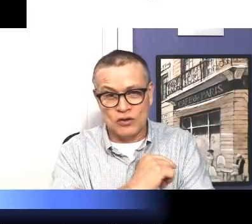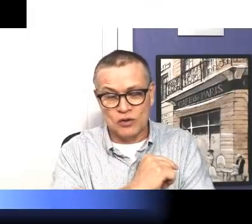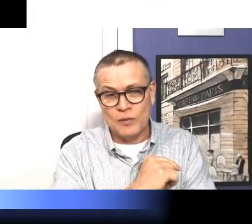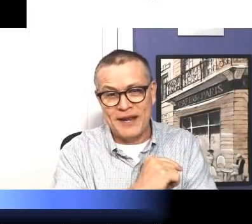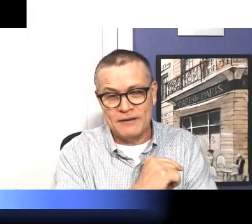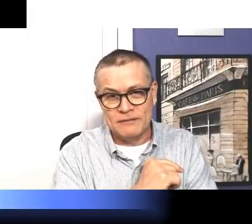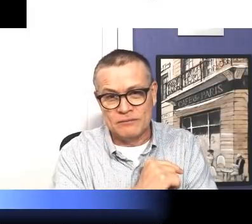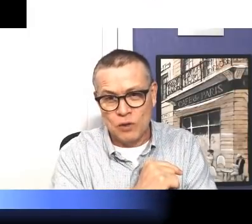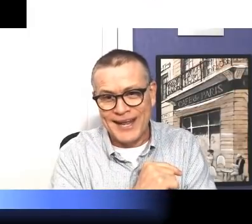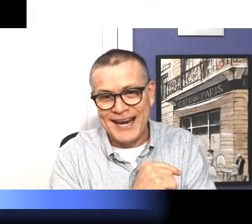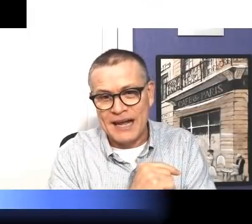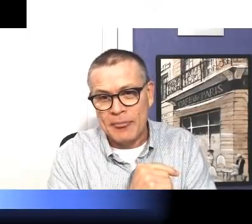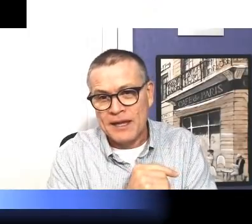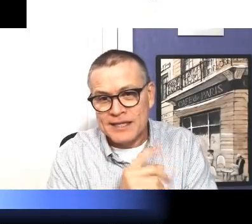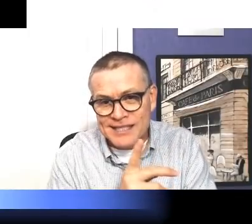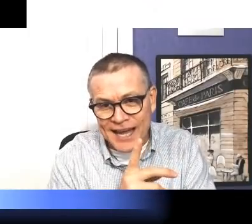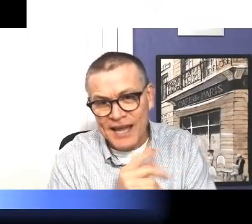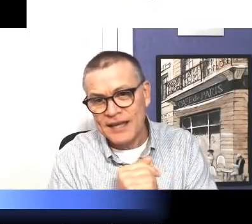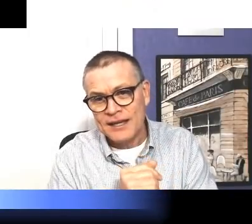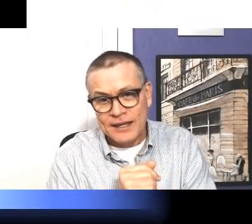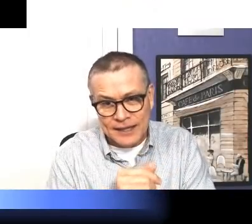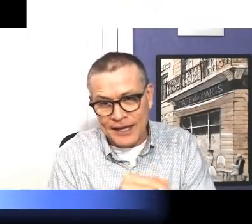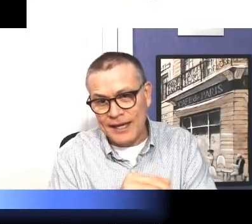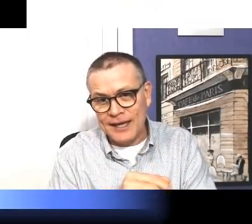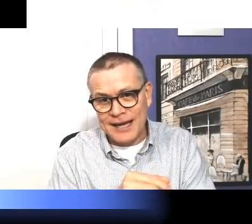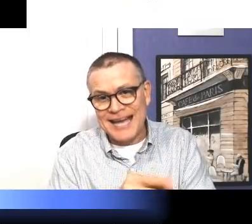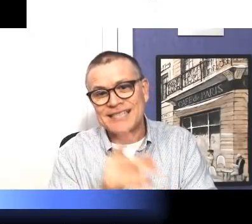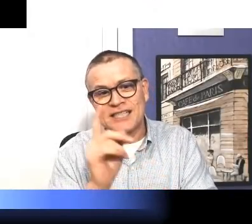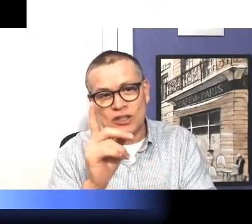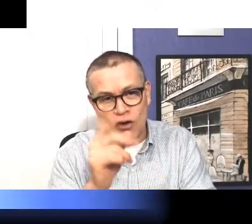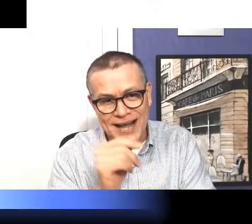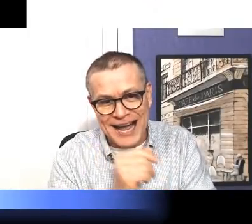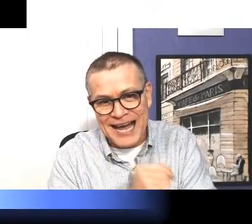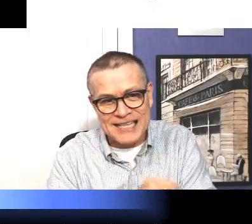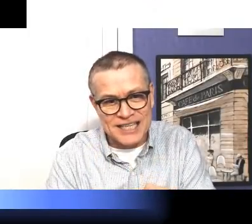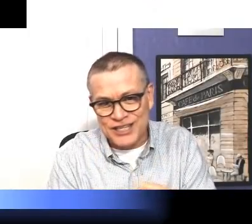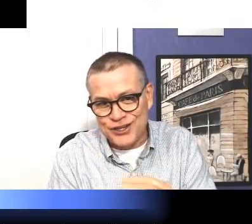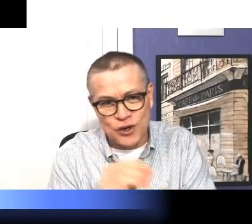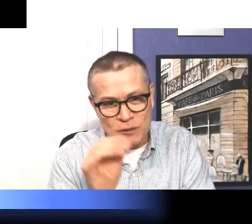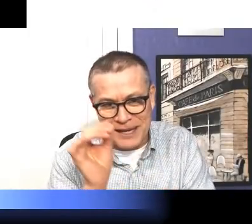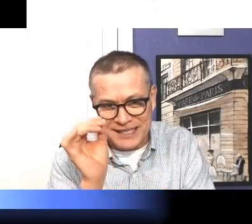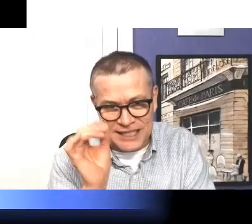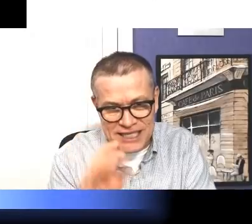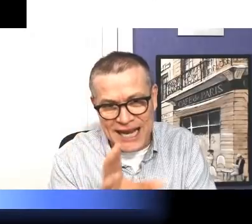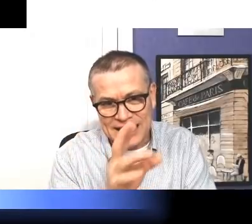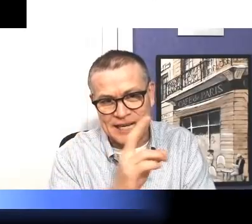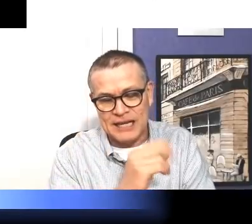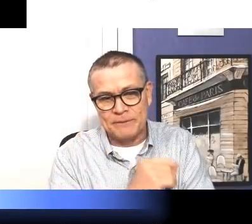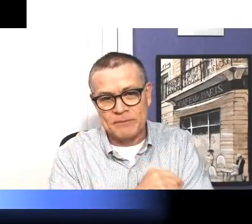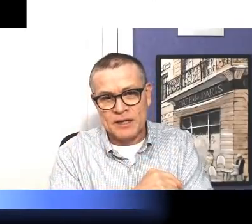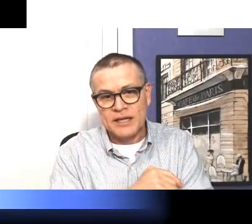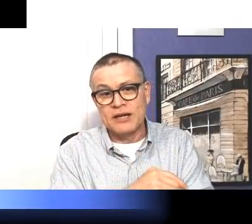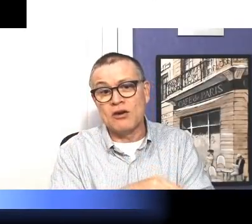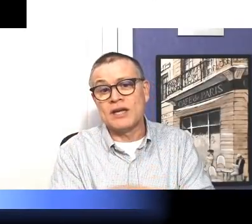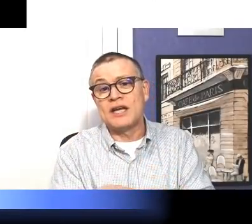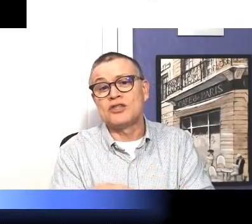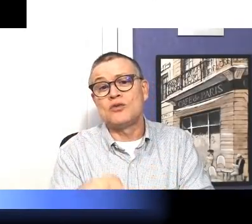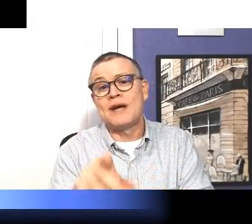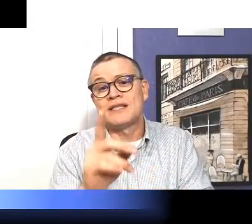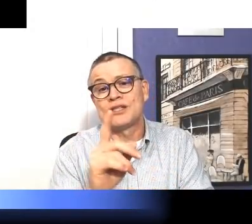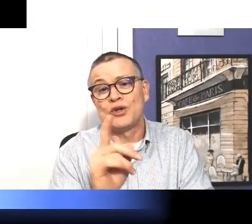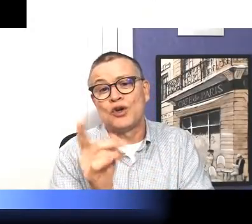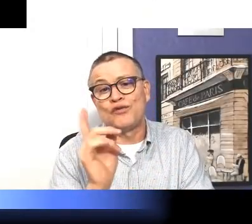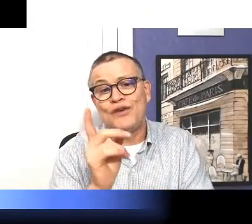rubén moreira sé que asesora al señor menchaca creo que